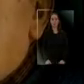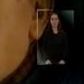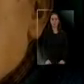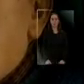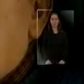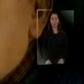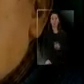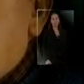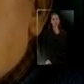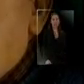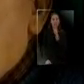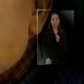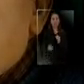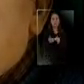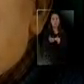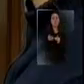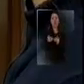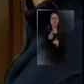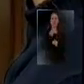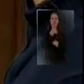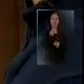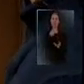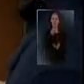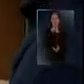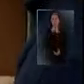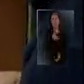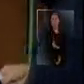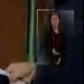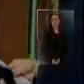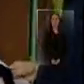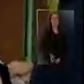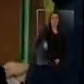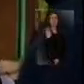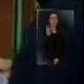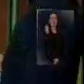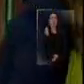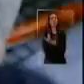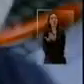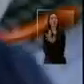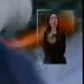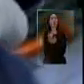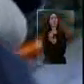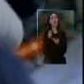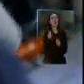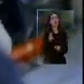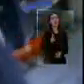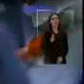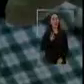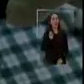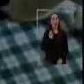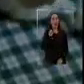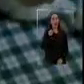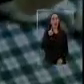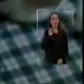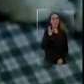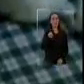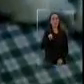¿Qué quiere decir que vamos a vivir un poco más? Hola, buenos días, don Alfonso.